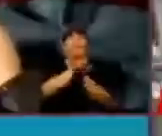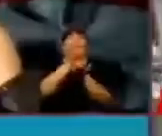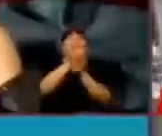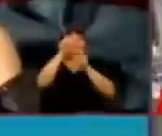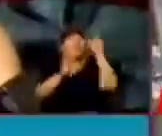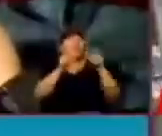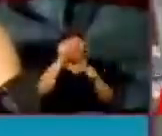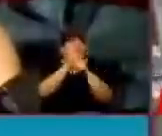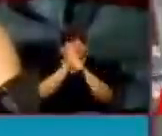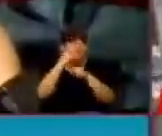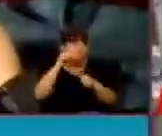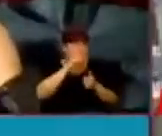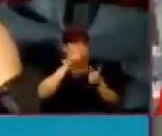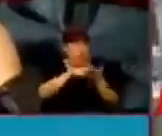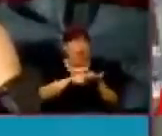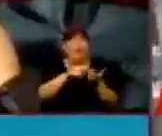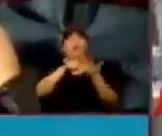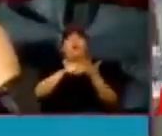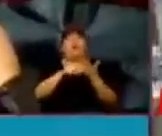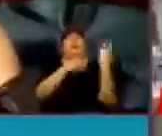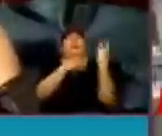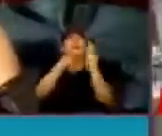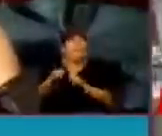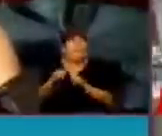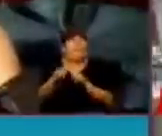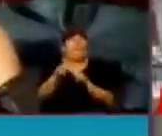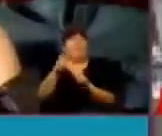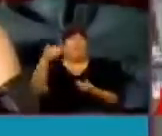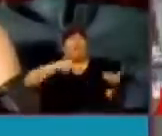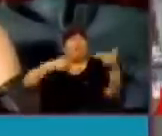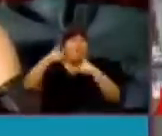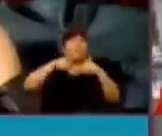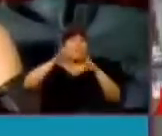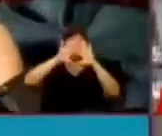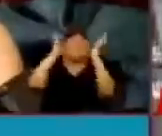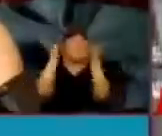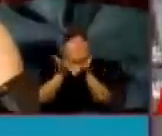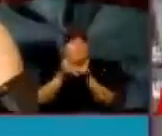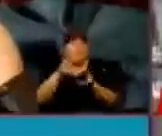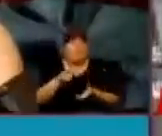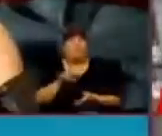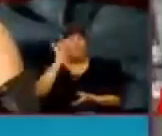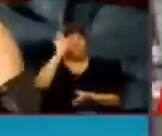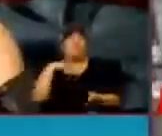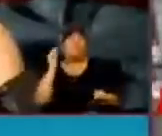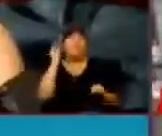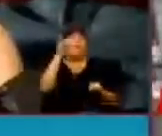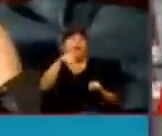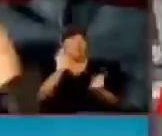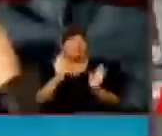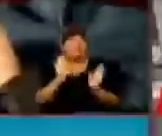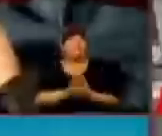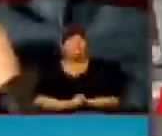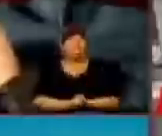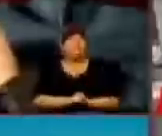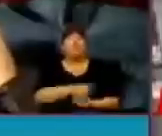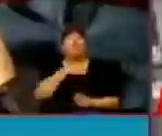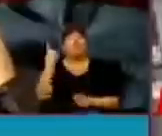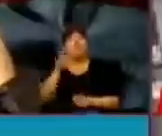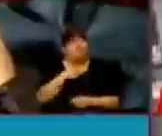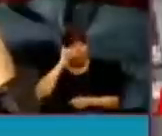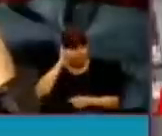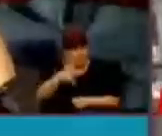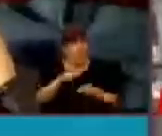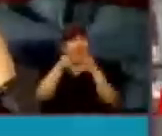yo en vez de ser pobre empiezo a entrar, a salir de la pobreza, bueno, me interesa. ¿Cuándo fue la última vez que la viste a